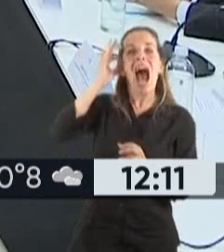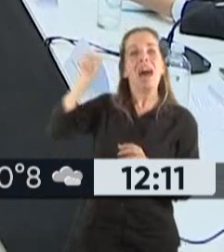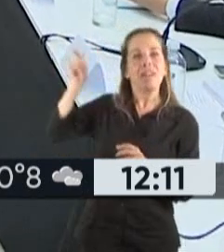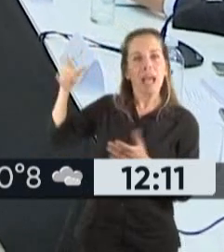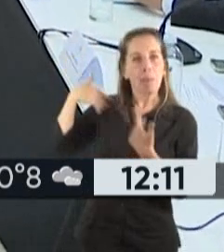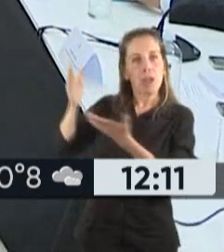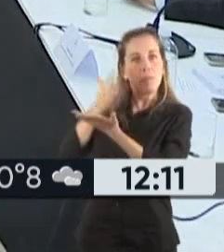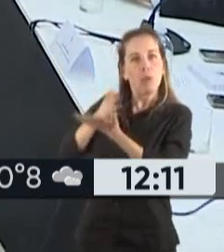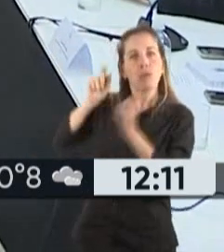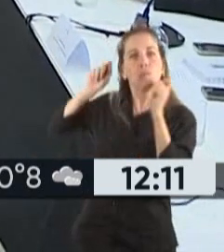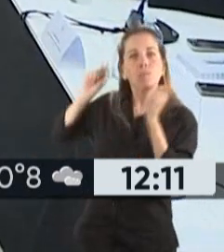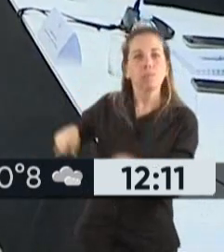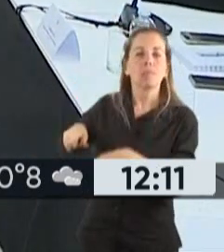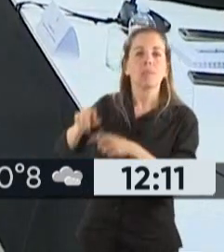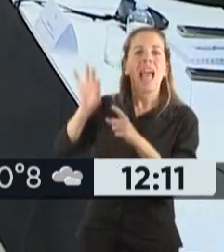trigo,